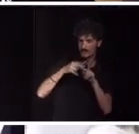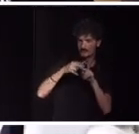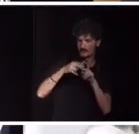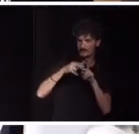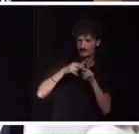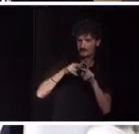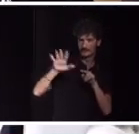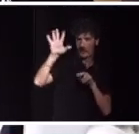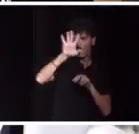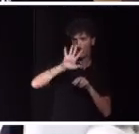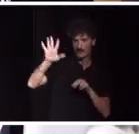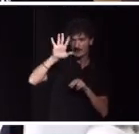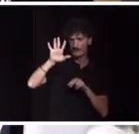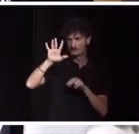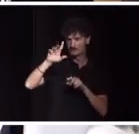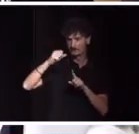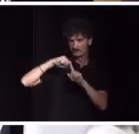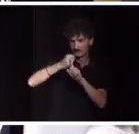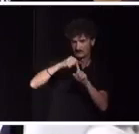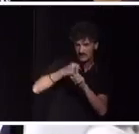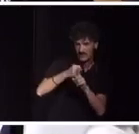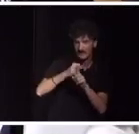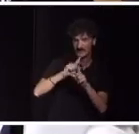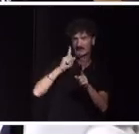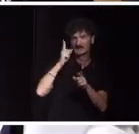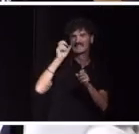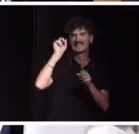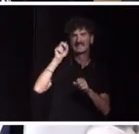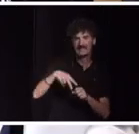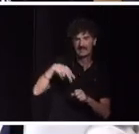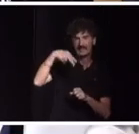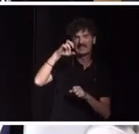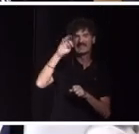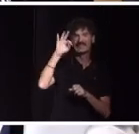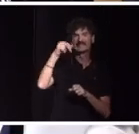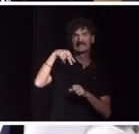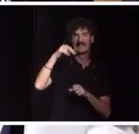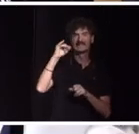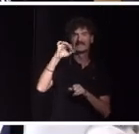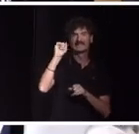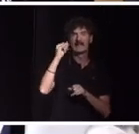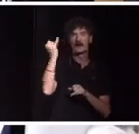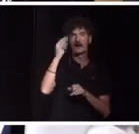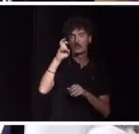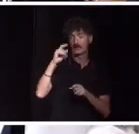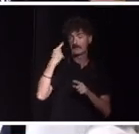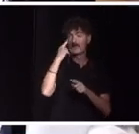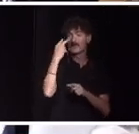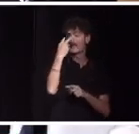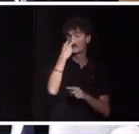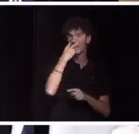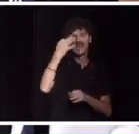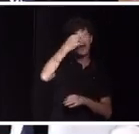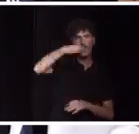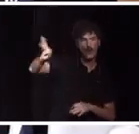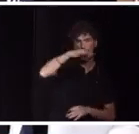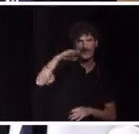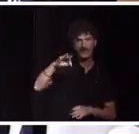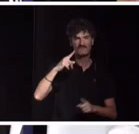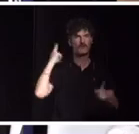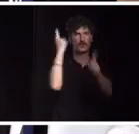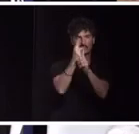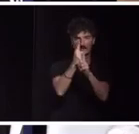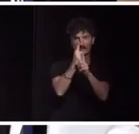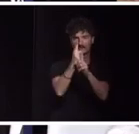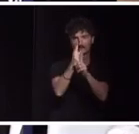occidental que ha atacado con fuerza a Netanyahu ha sido la ministra del Gobierno de España, Ione Belarra. Y